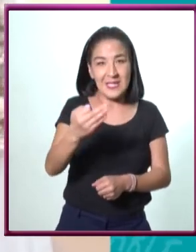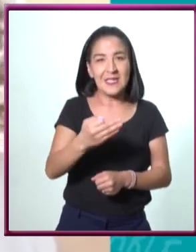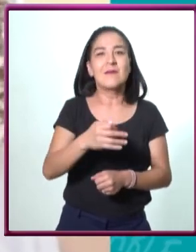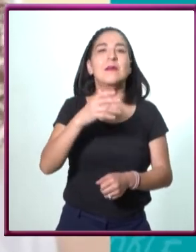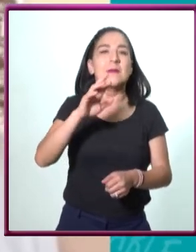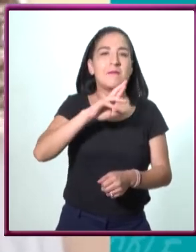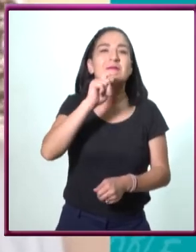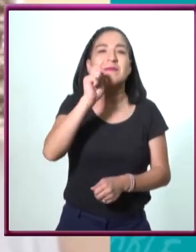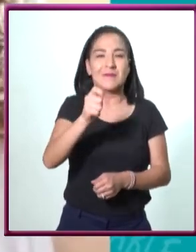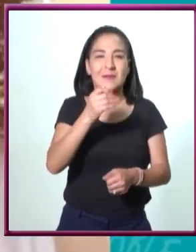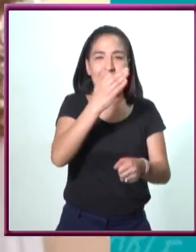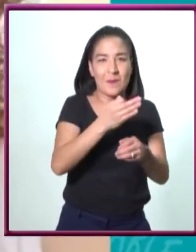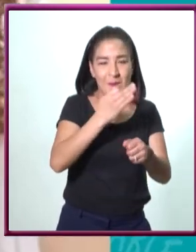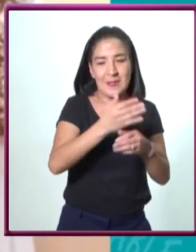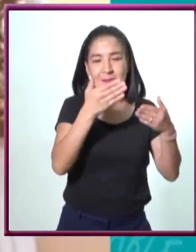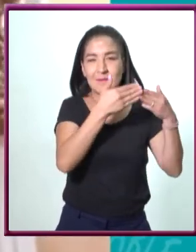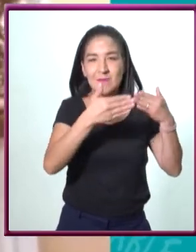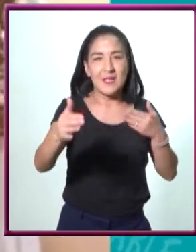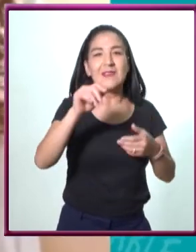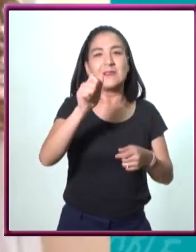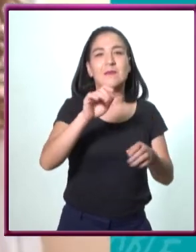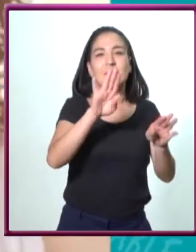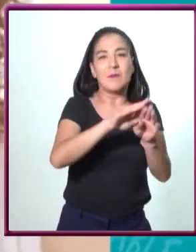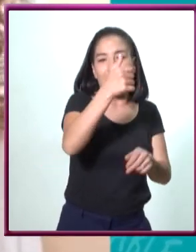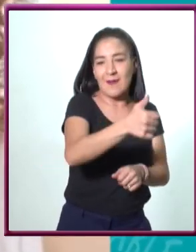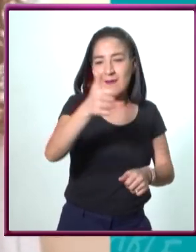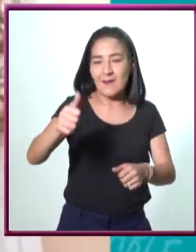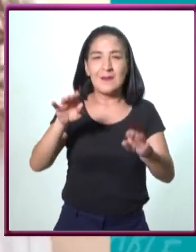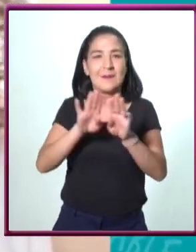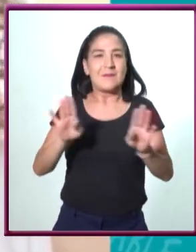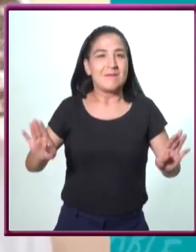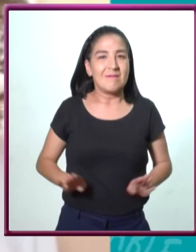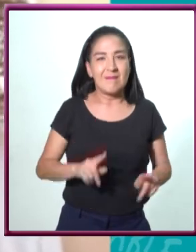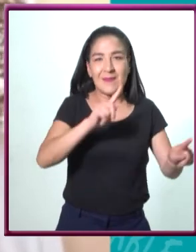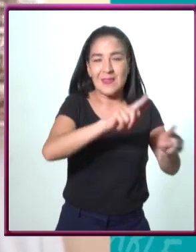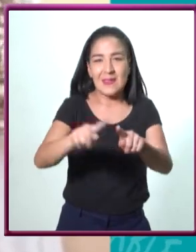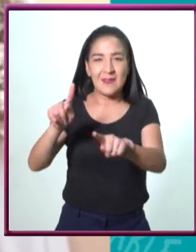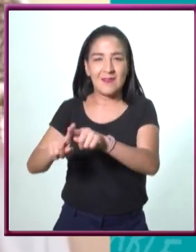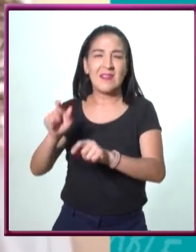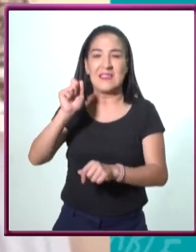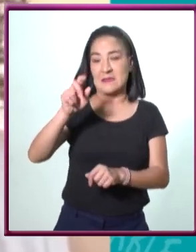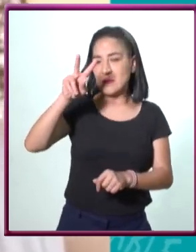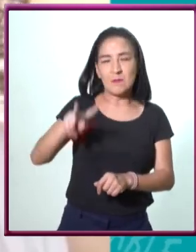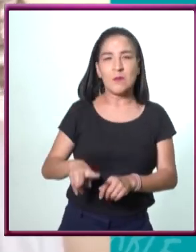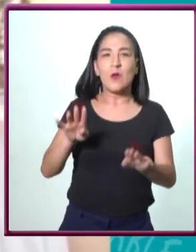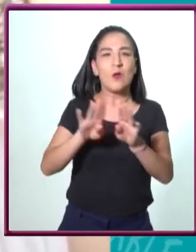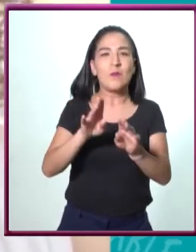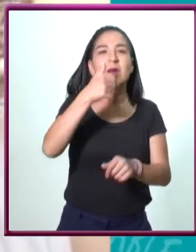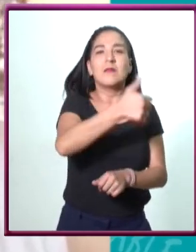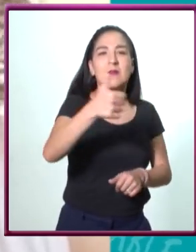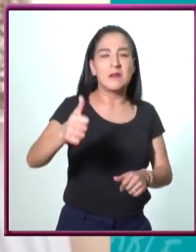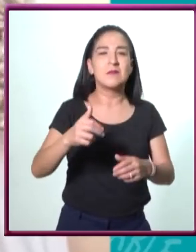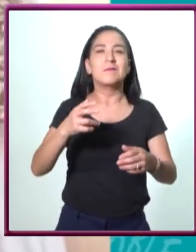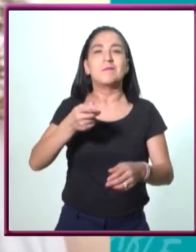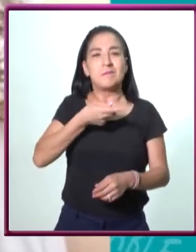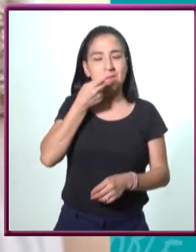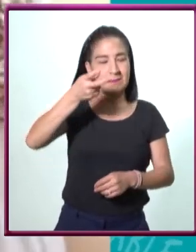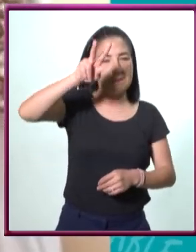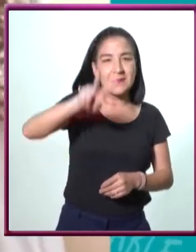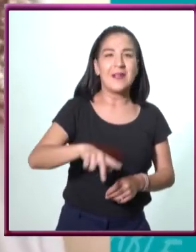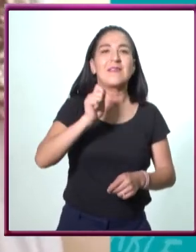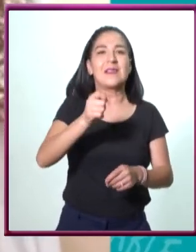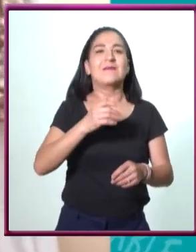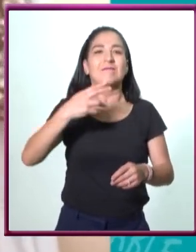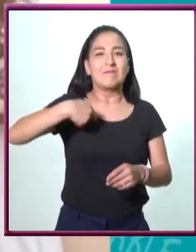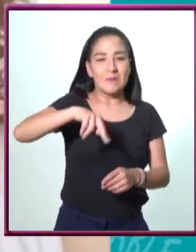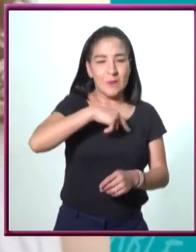lo mejor es hacerlo a partir de la autenticidad. Yo diría que más que la verdad es la autenticidad, de ser realmente quienes